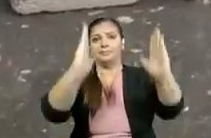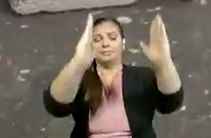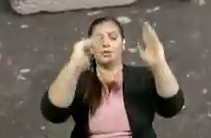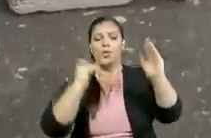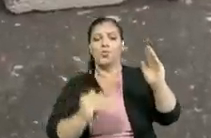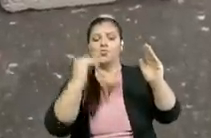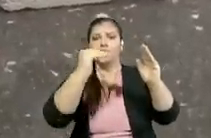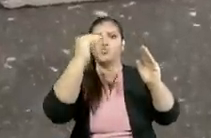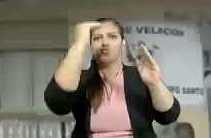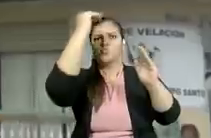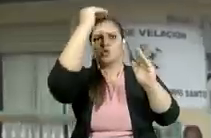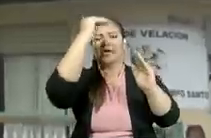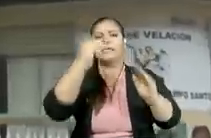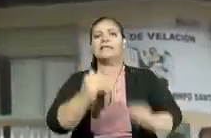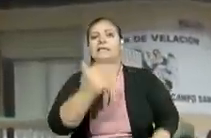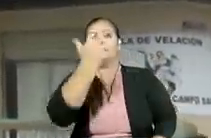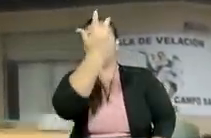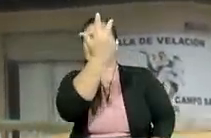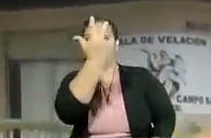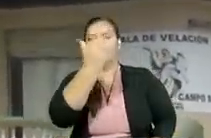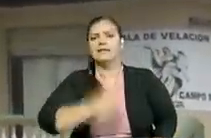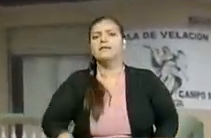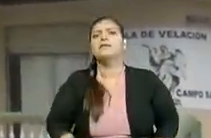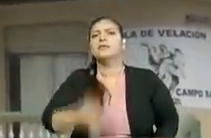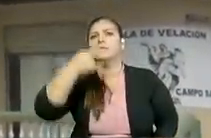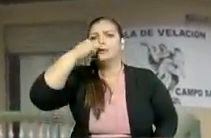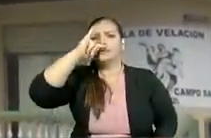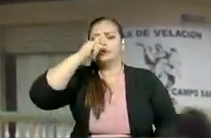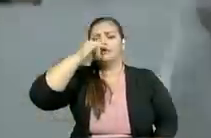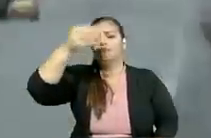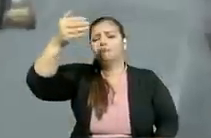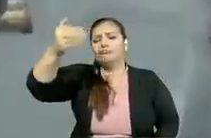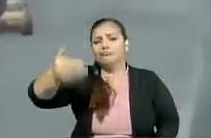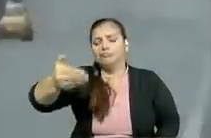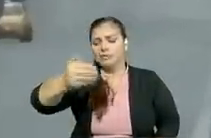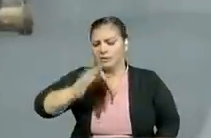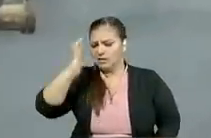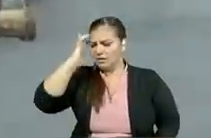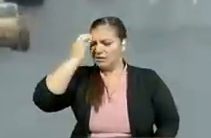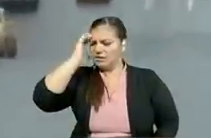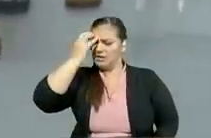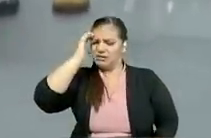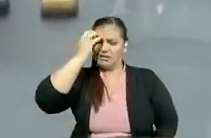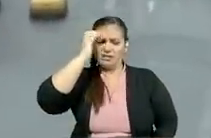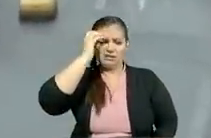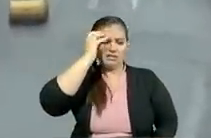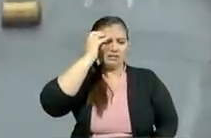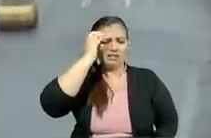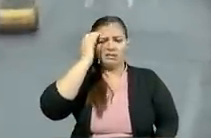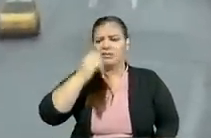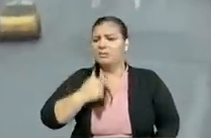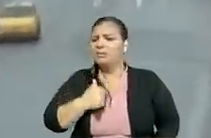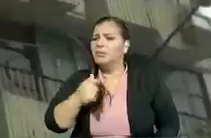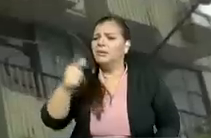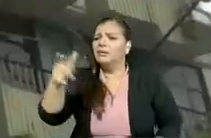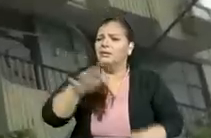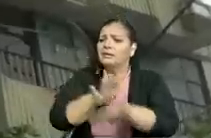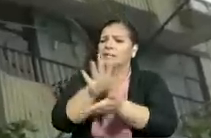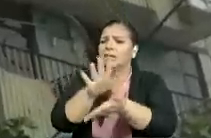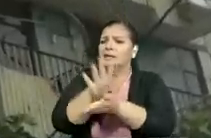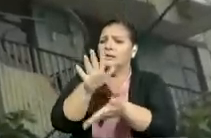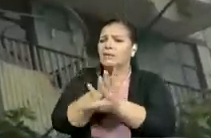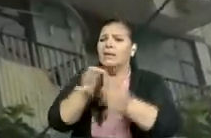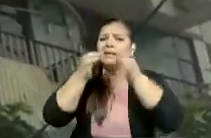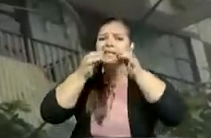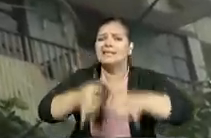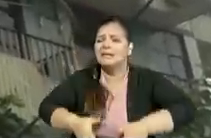Un menor de 12 años falleció al caer del tercer piso del edificio donde habitaba. El hecho se registró en el Cantón La Libertad horas